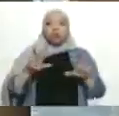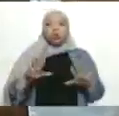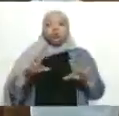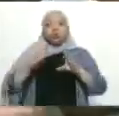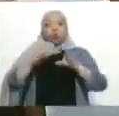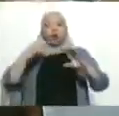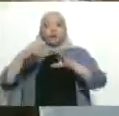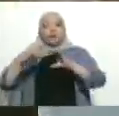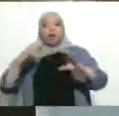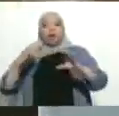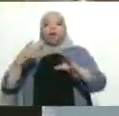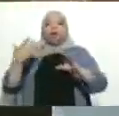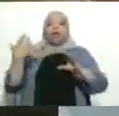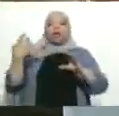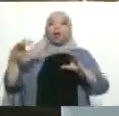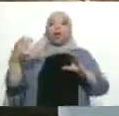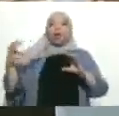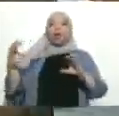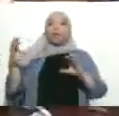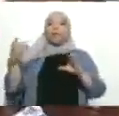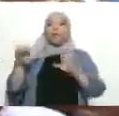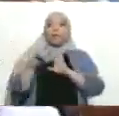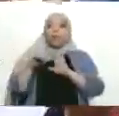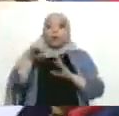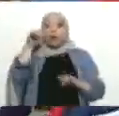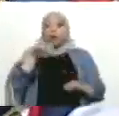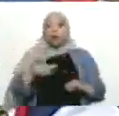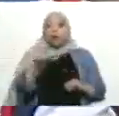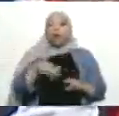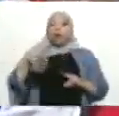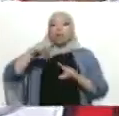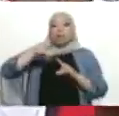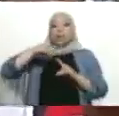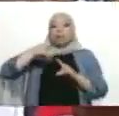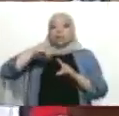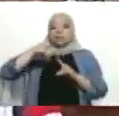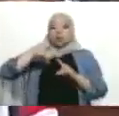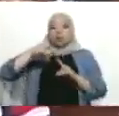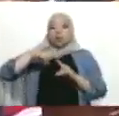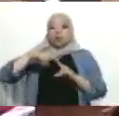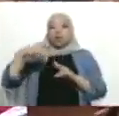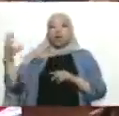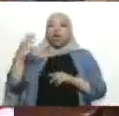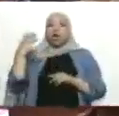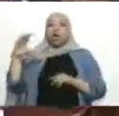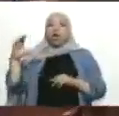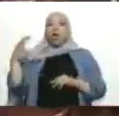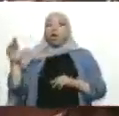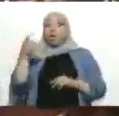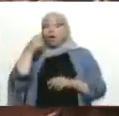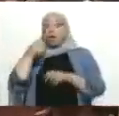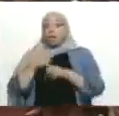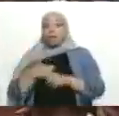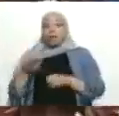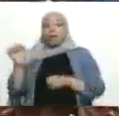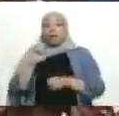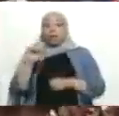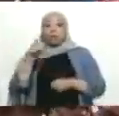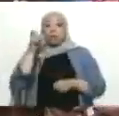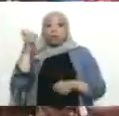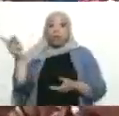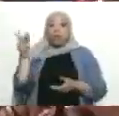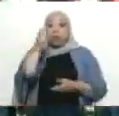se apostaron entre Ureña y San Antonio del Táchira, del lado colombiano, por supuesto, buscando incursionar en nuestra geografía, y